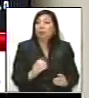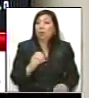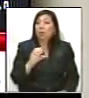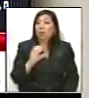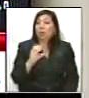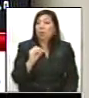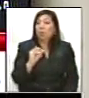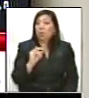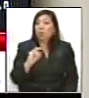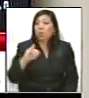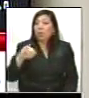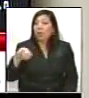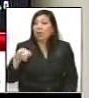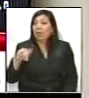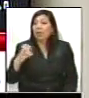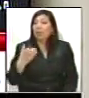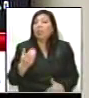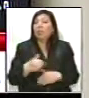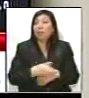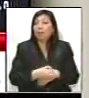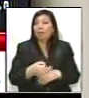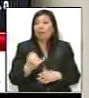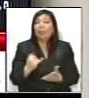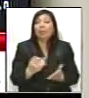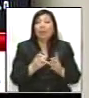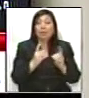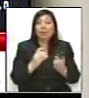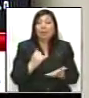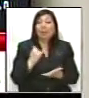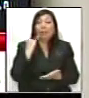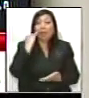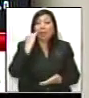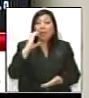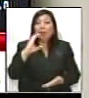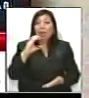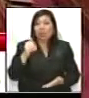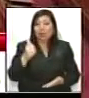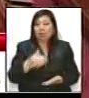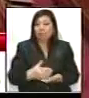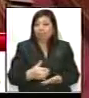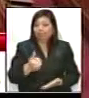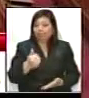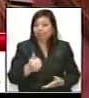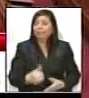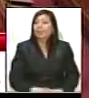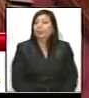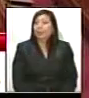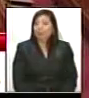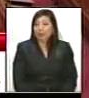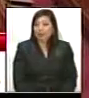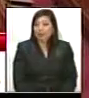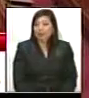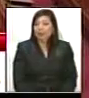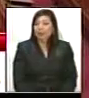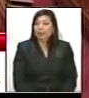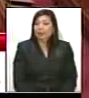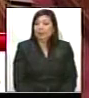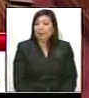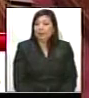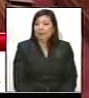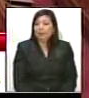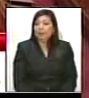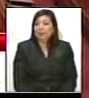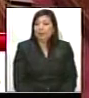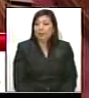y santiago dedica en la provincia y departamento dedicar de la universidad nacional mayor de san marcos universidad del perú decana de américa